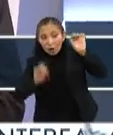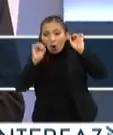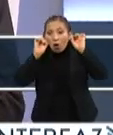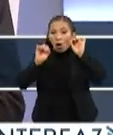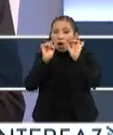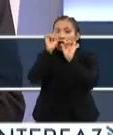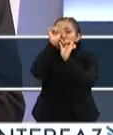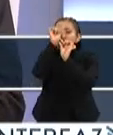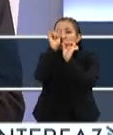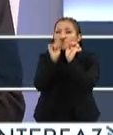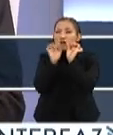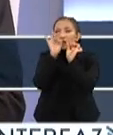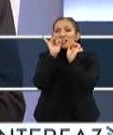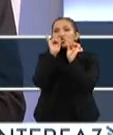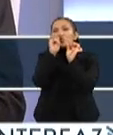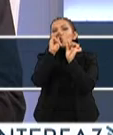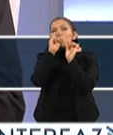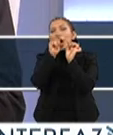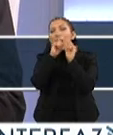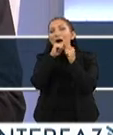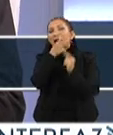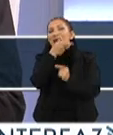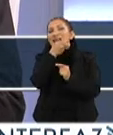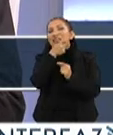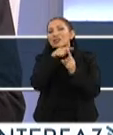una fisura, ¿no? Claro. Es decir,